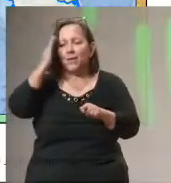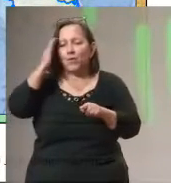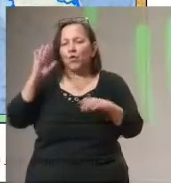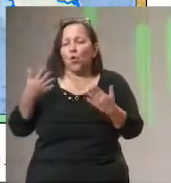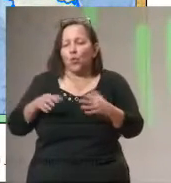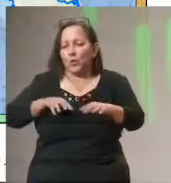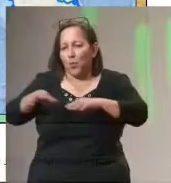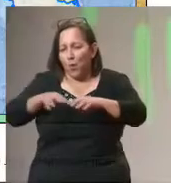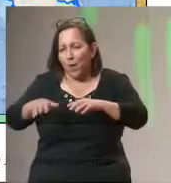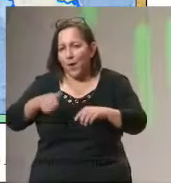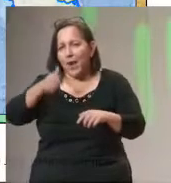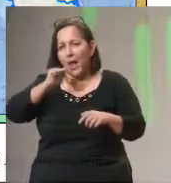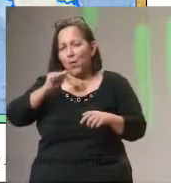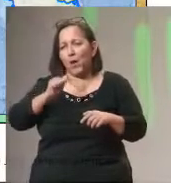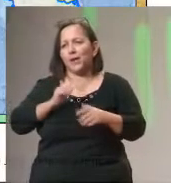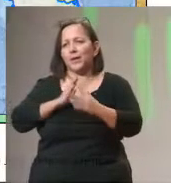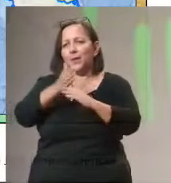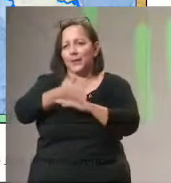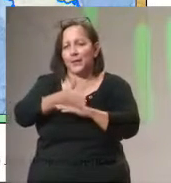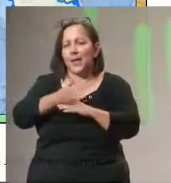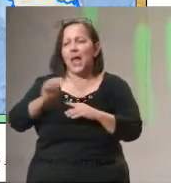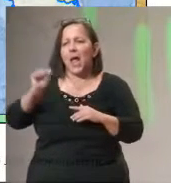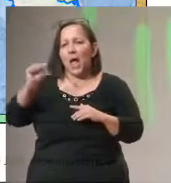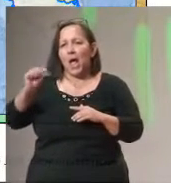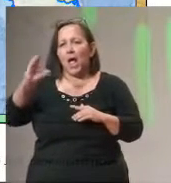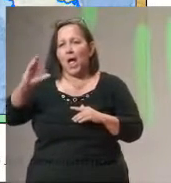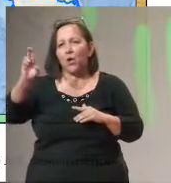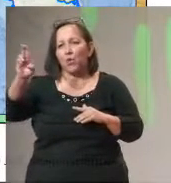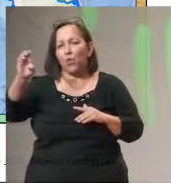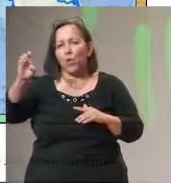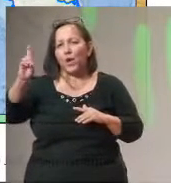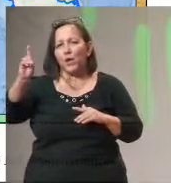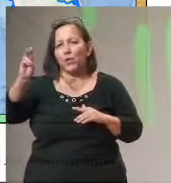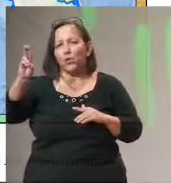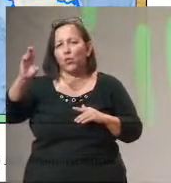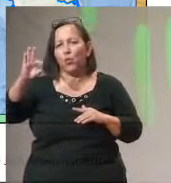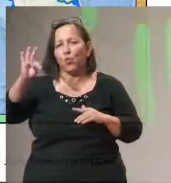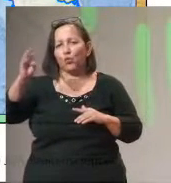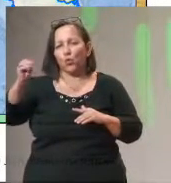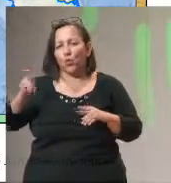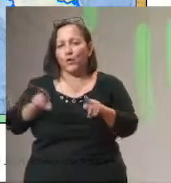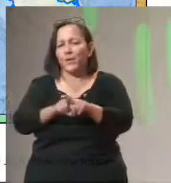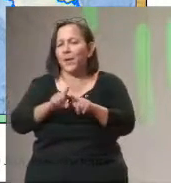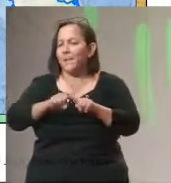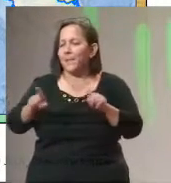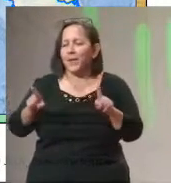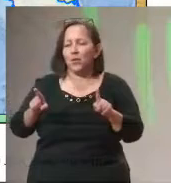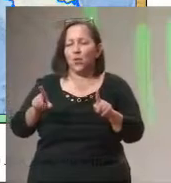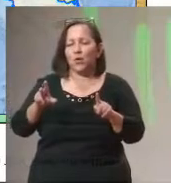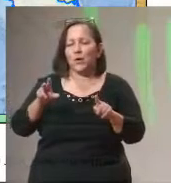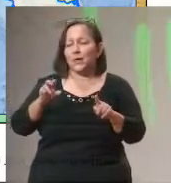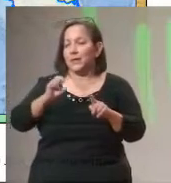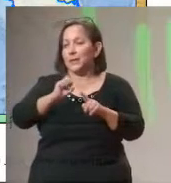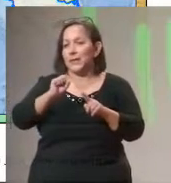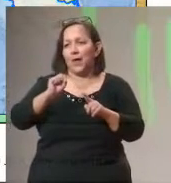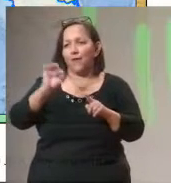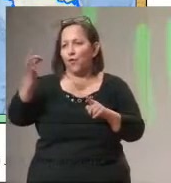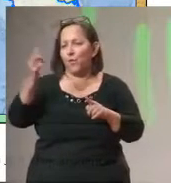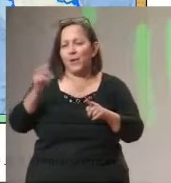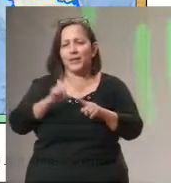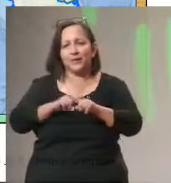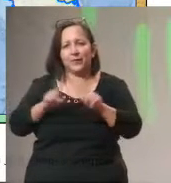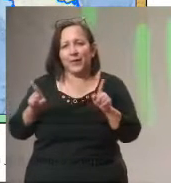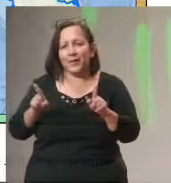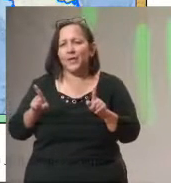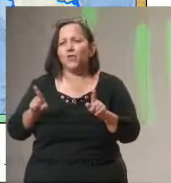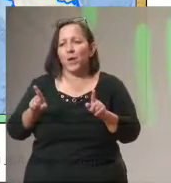acueducto, sabemos cuál es la edad de los sistemas, pero el sistema no es totalmente prístino, ¿cierto? Ha sido